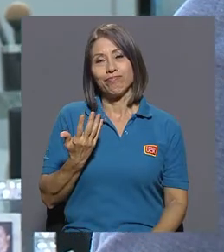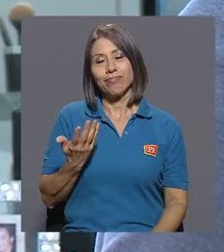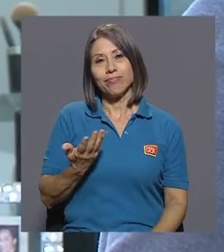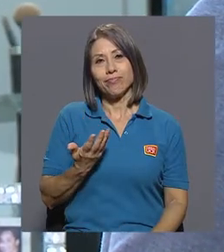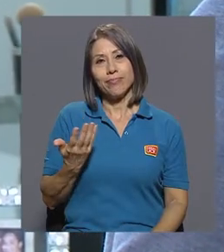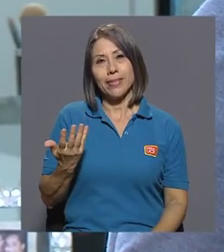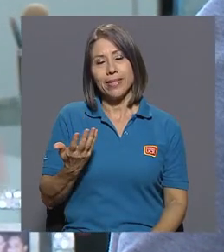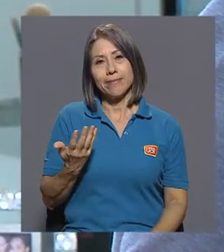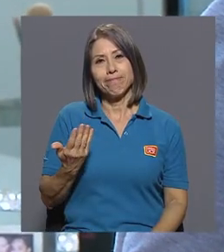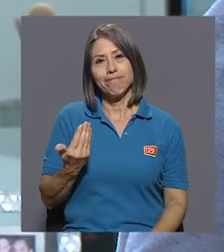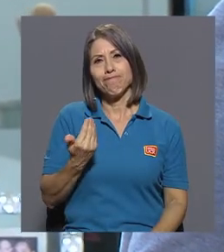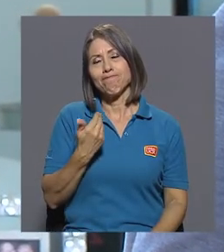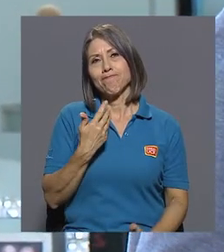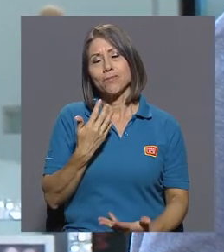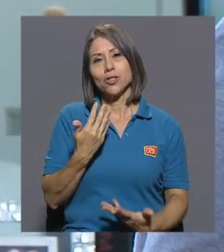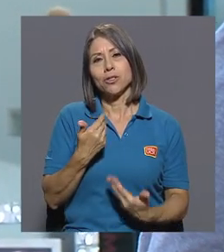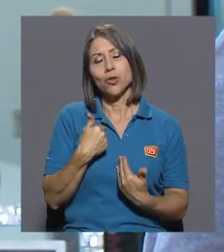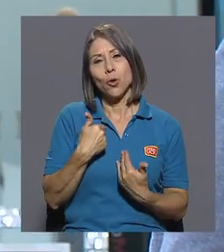yo tengo como muy...